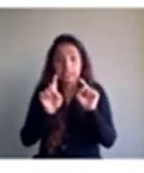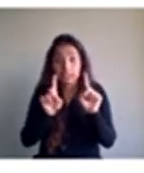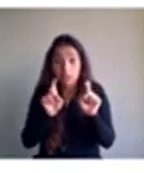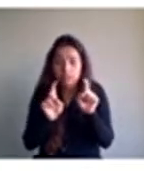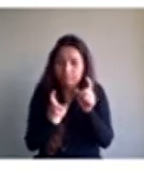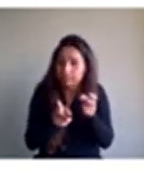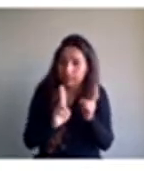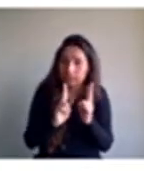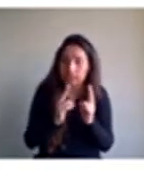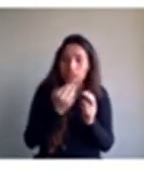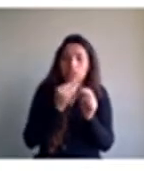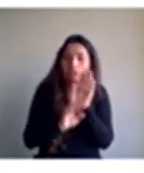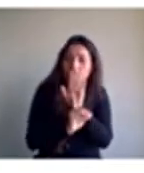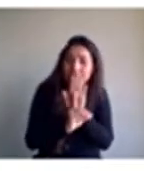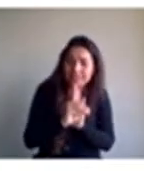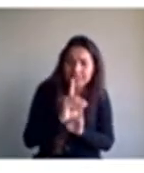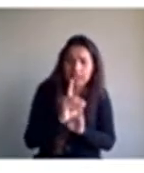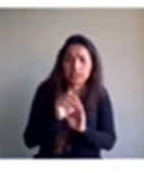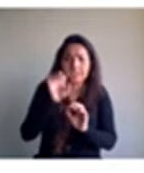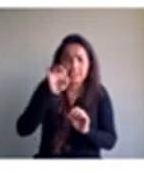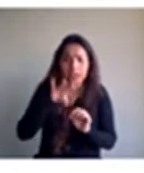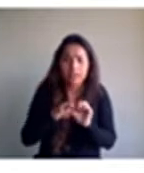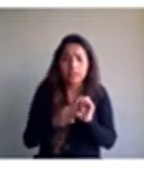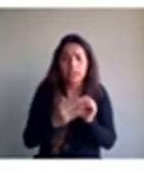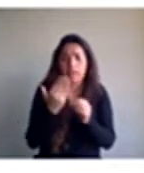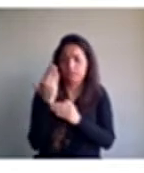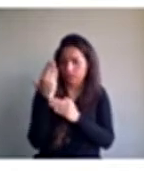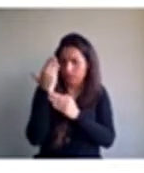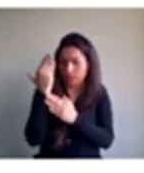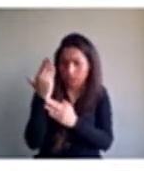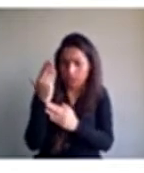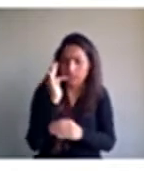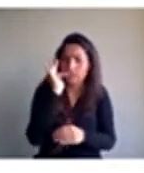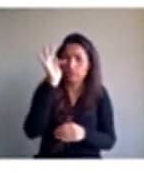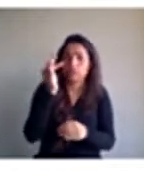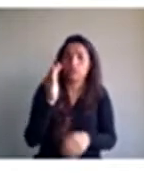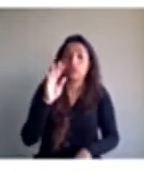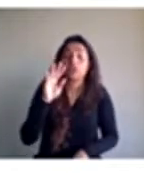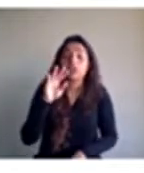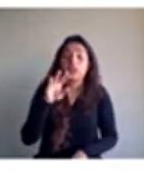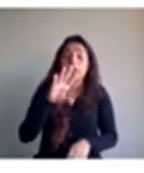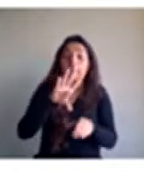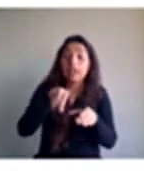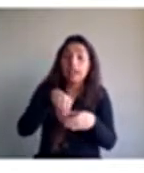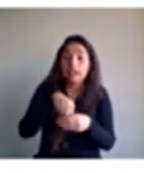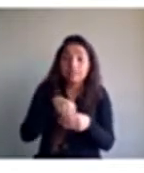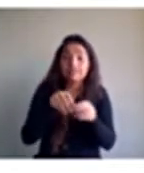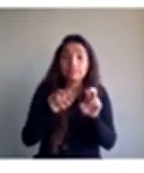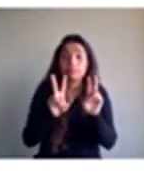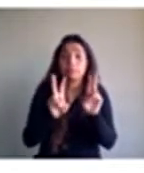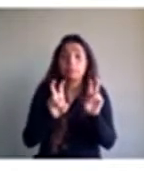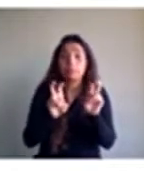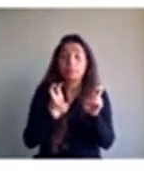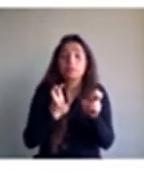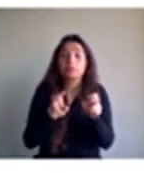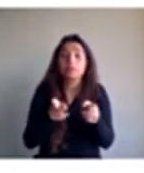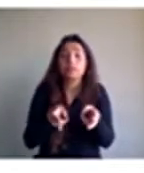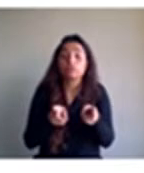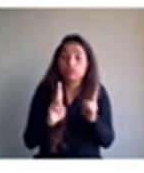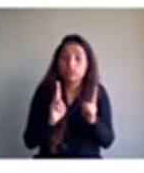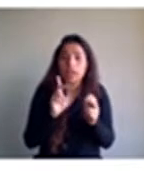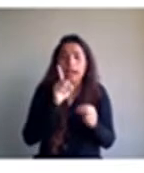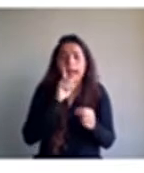asunto de saber encarar el futuro incorporando por la vida de los derechos a quienes un poco han venido